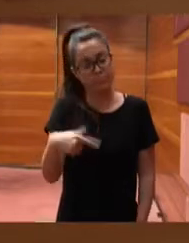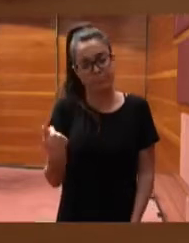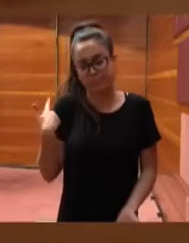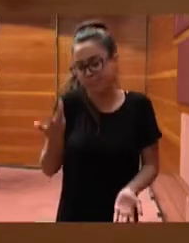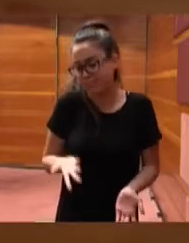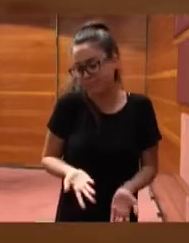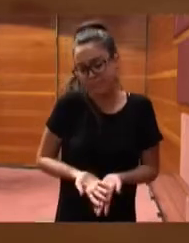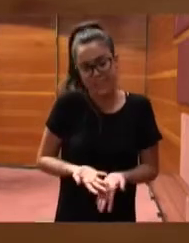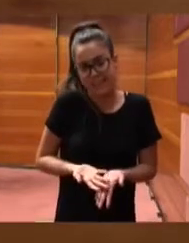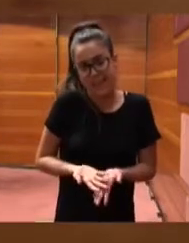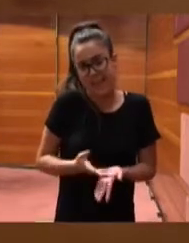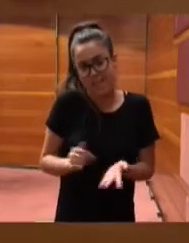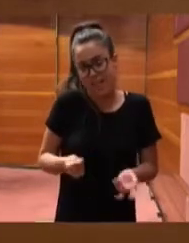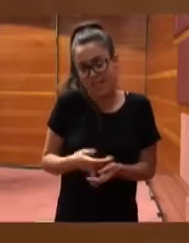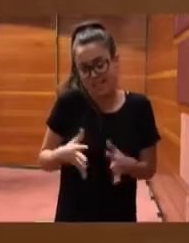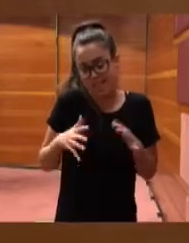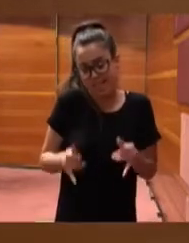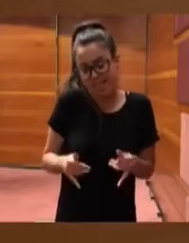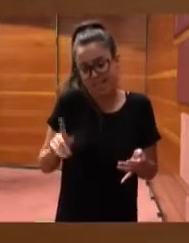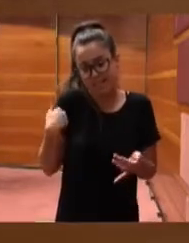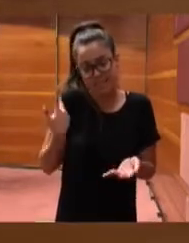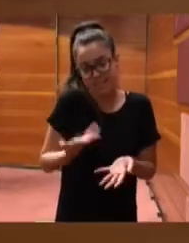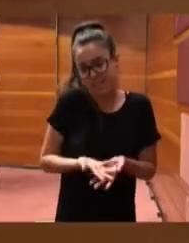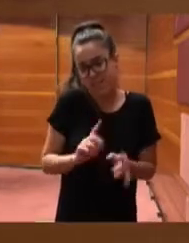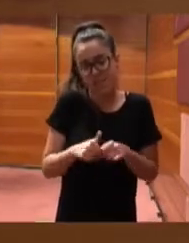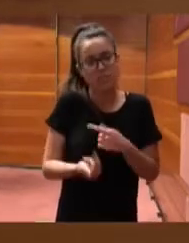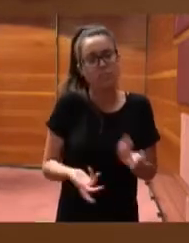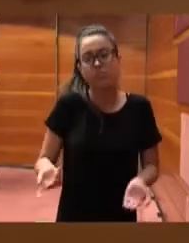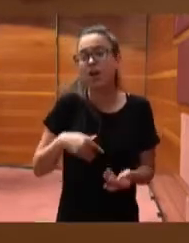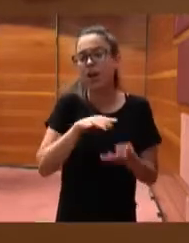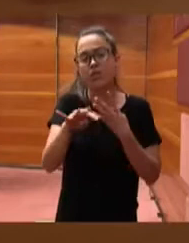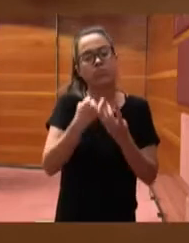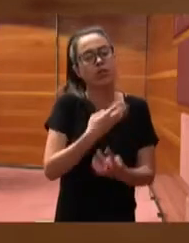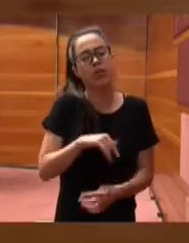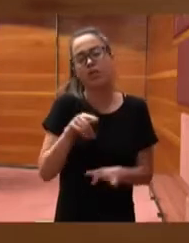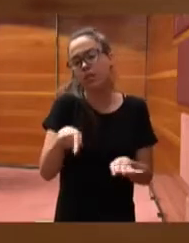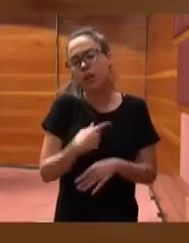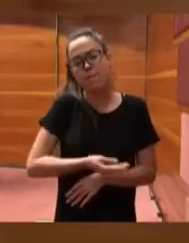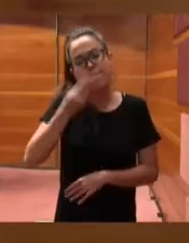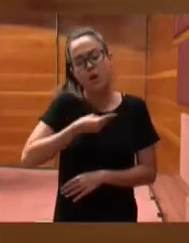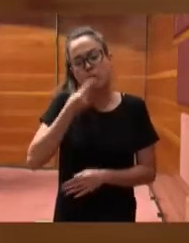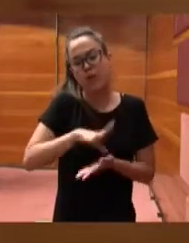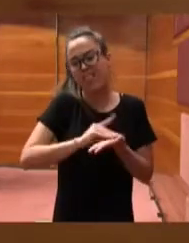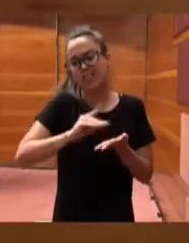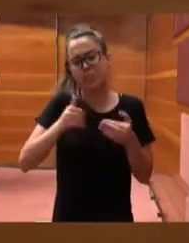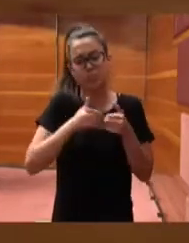no en participación, pero sí en transparencia, y en Open Data ha sido brutal, o sea, lo han sacado